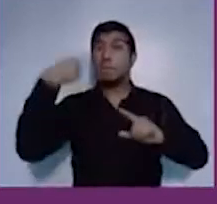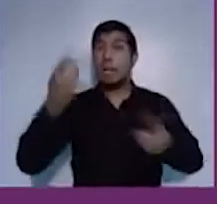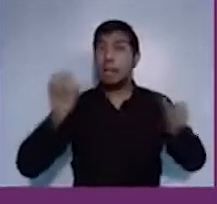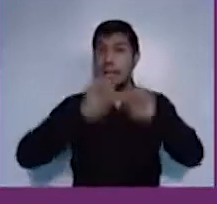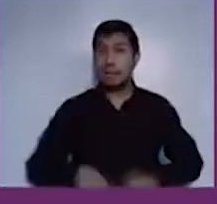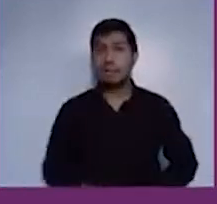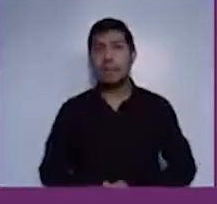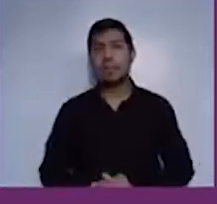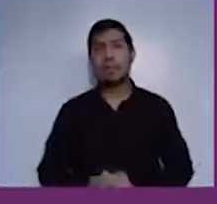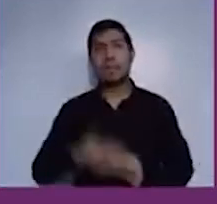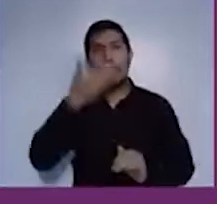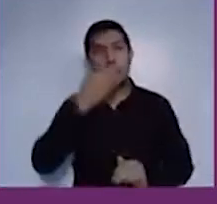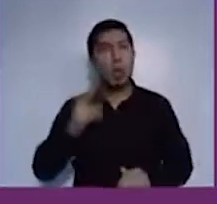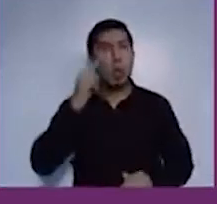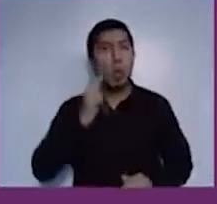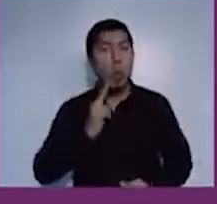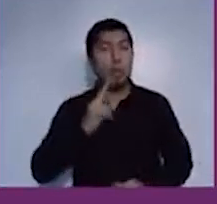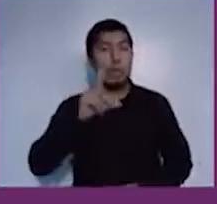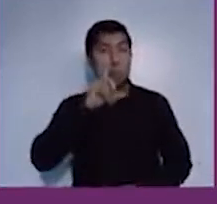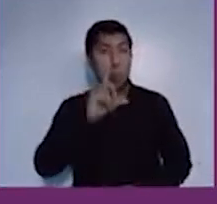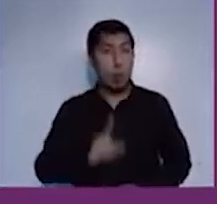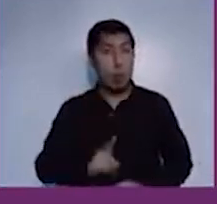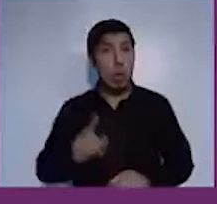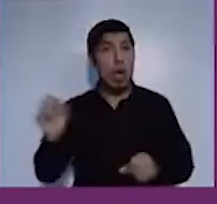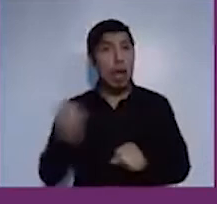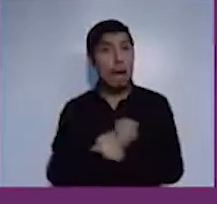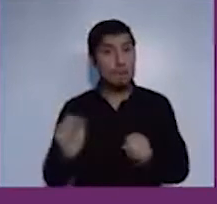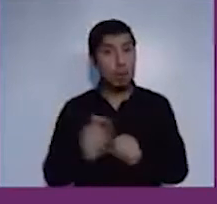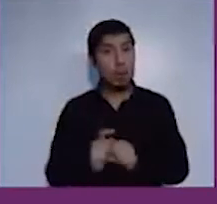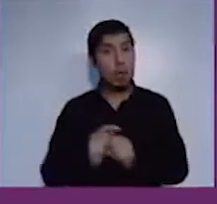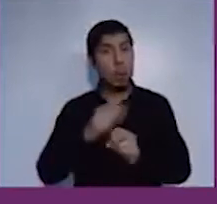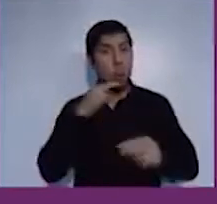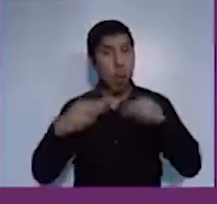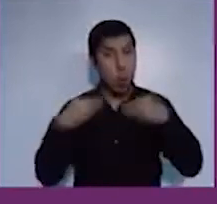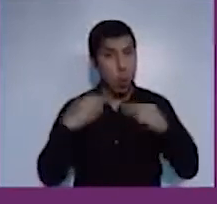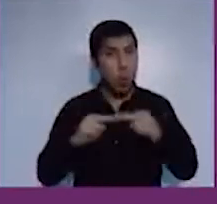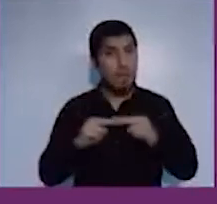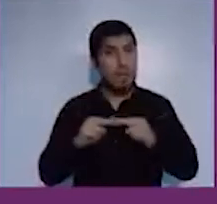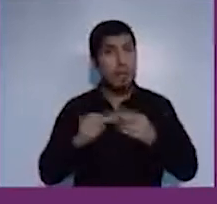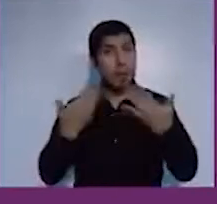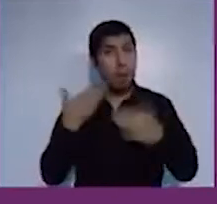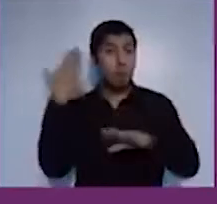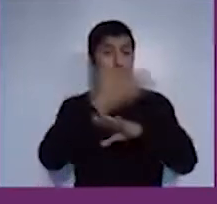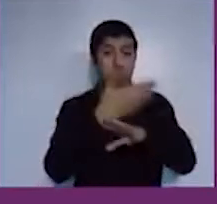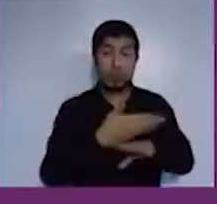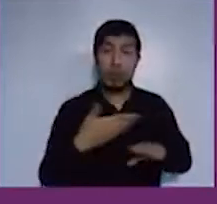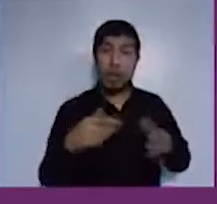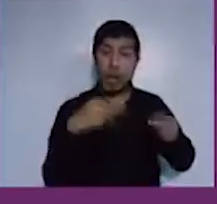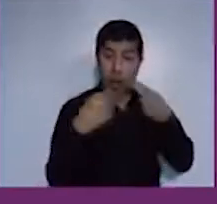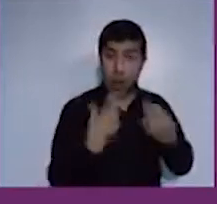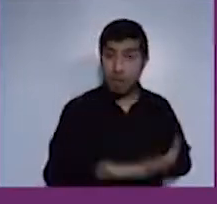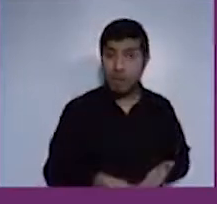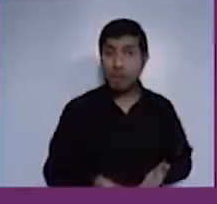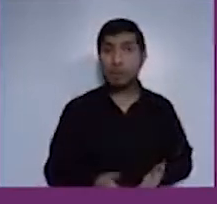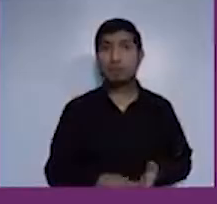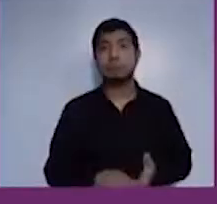partir del día 9 de julio se va a autorizar gastronómicos con atención al público, que era un reclamo que venía haciendo el